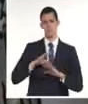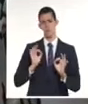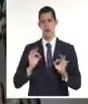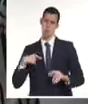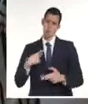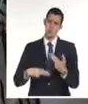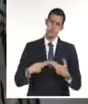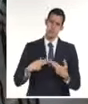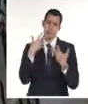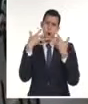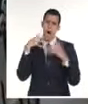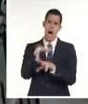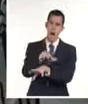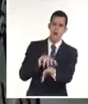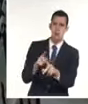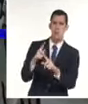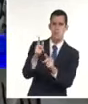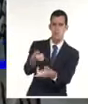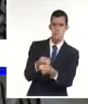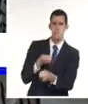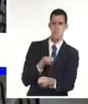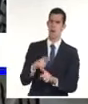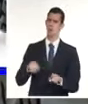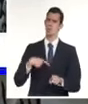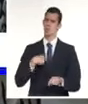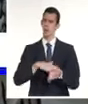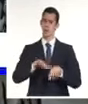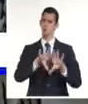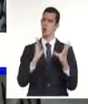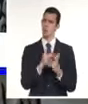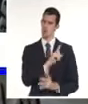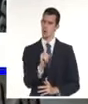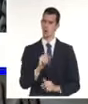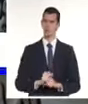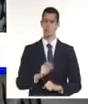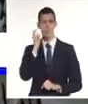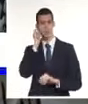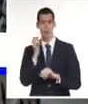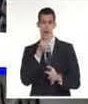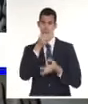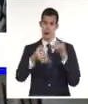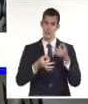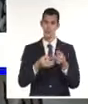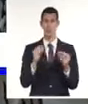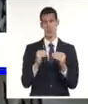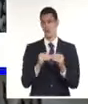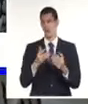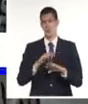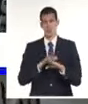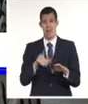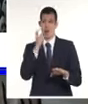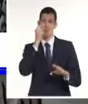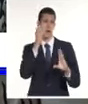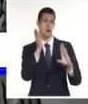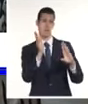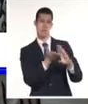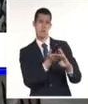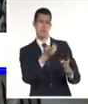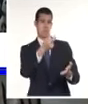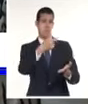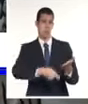de indisciplina, lo que corresponde aplicar desde la Junta Nacional es la expulsión definitiva